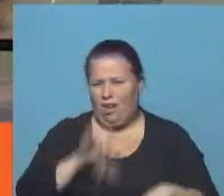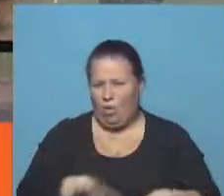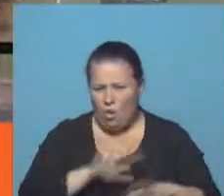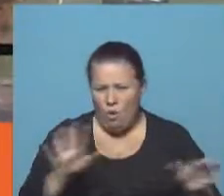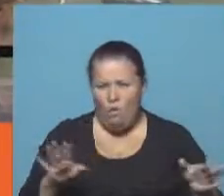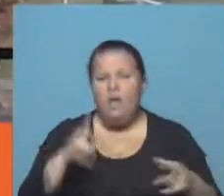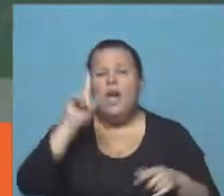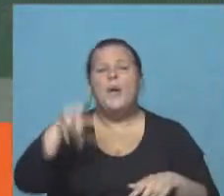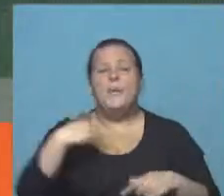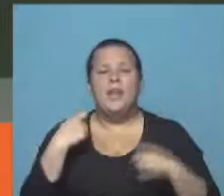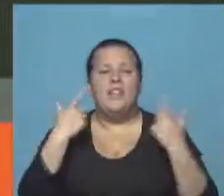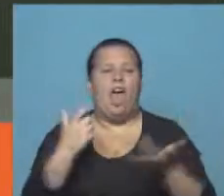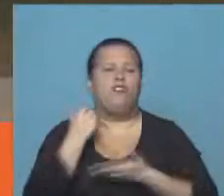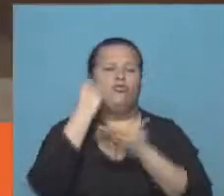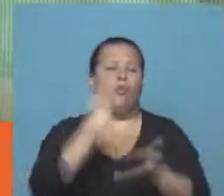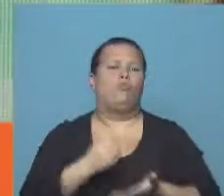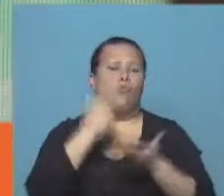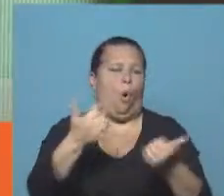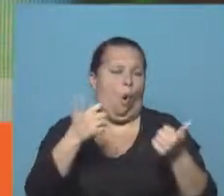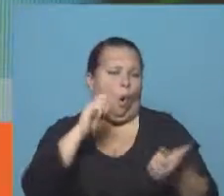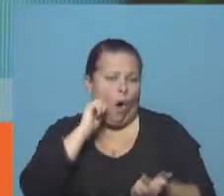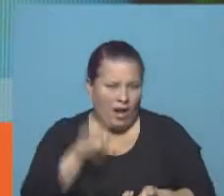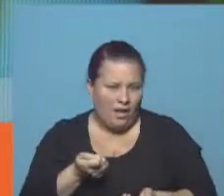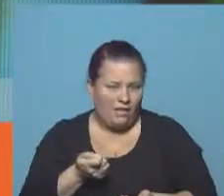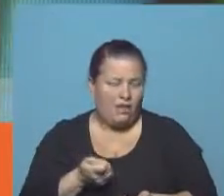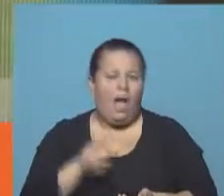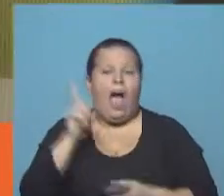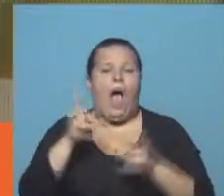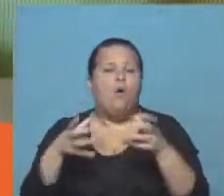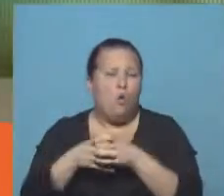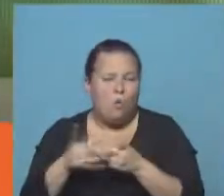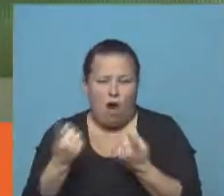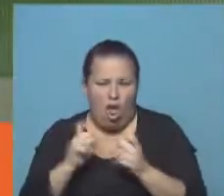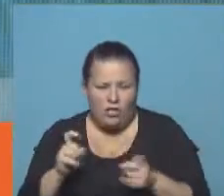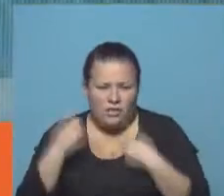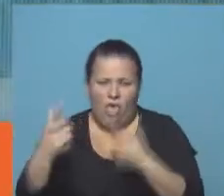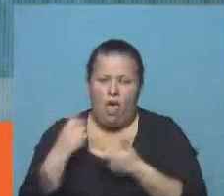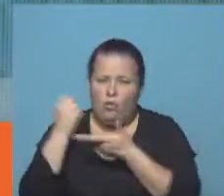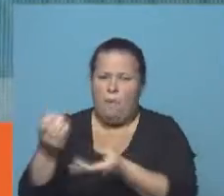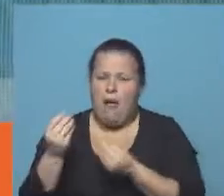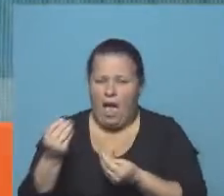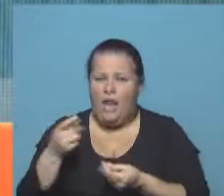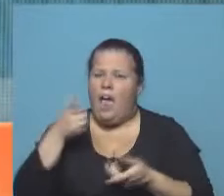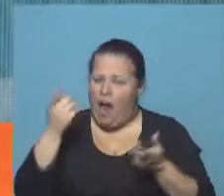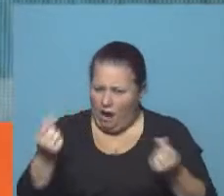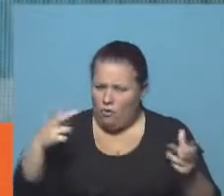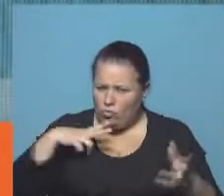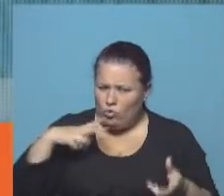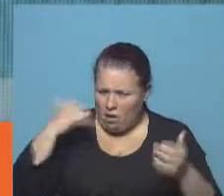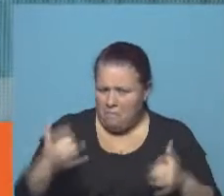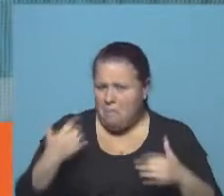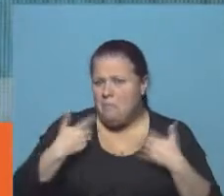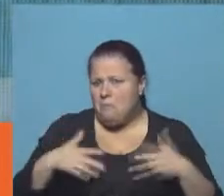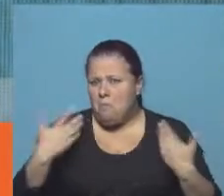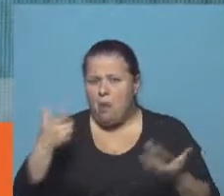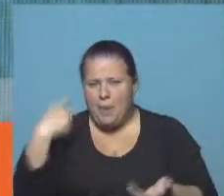que conducían a generar subsidios fabulosos hacia sectores que realmente no necesitaban esos subsidios porque tenían ingresos medianos o